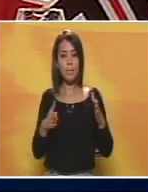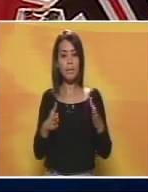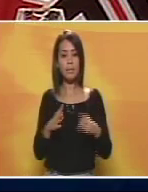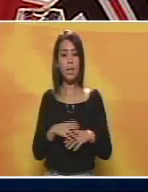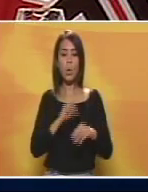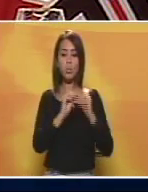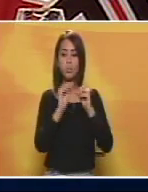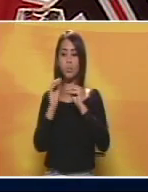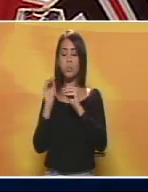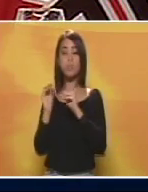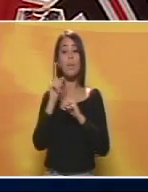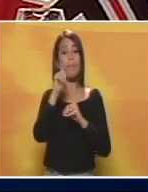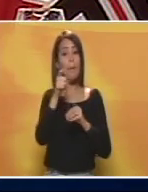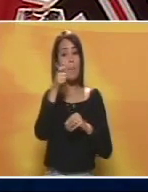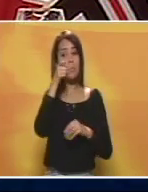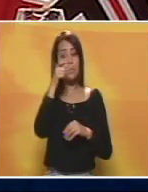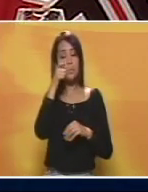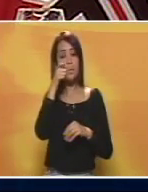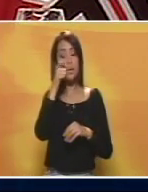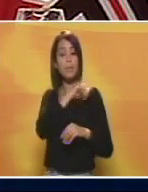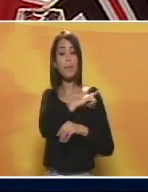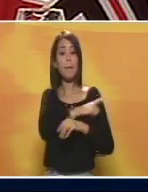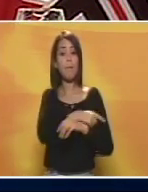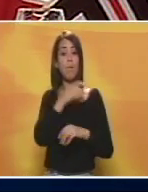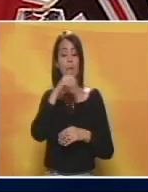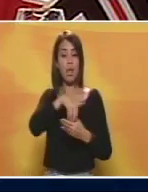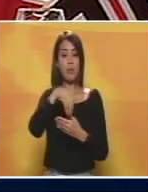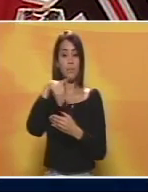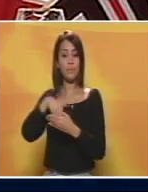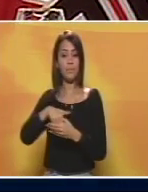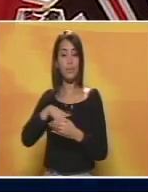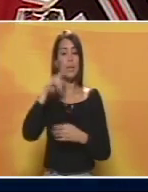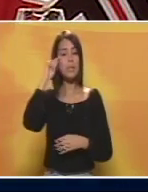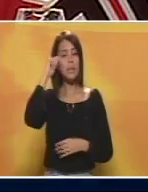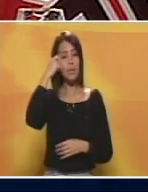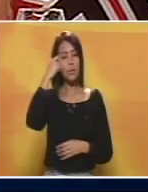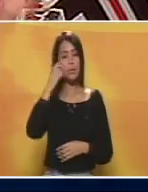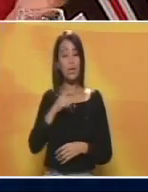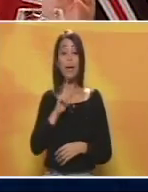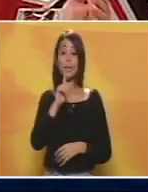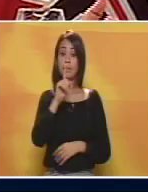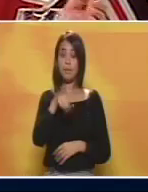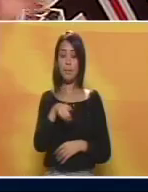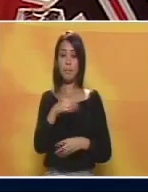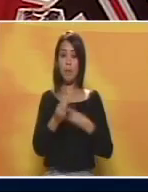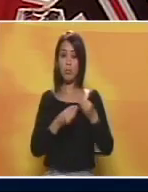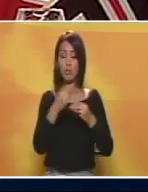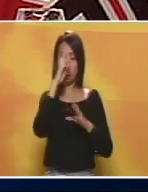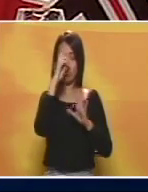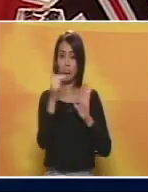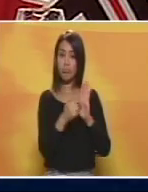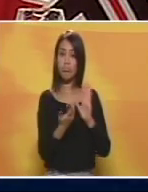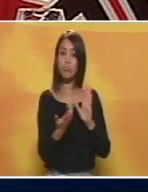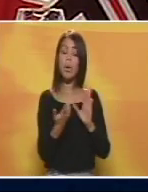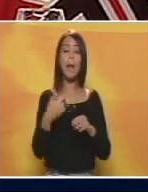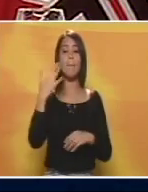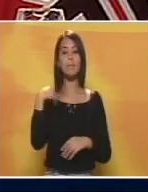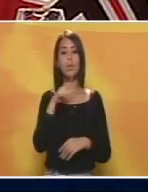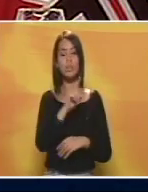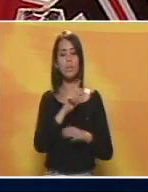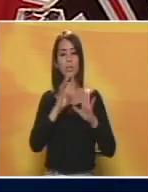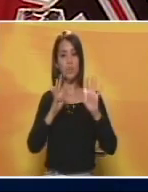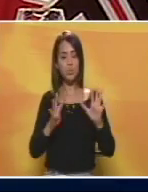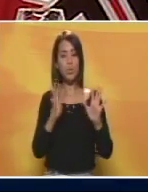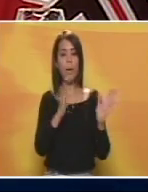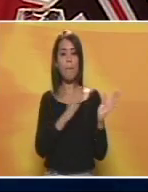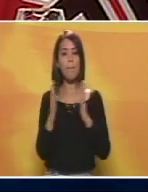a los mismos y la debida supervisión del Poder Electoral. Queremos recordar que esto también ya está cumplido, que el pasado 19 de marzo